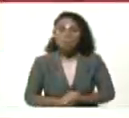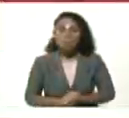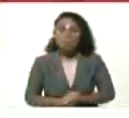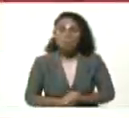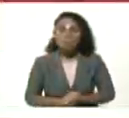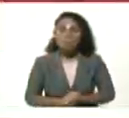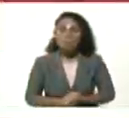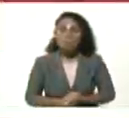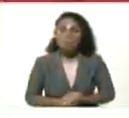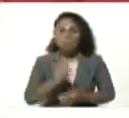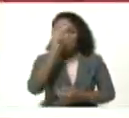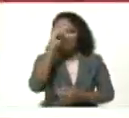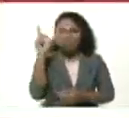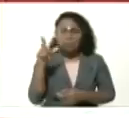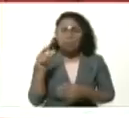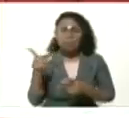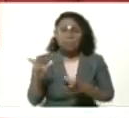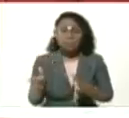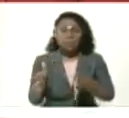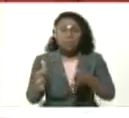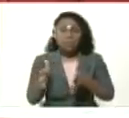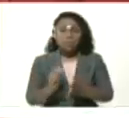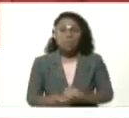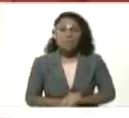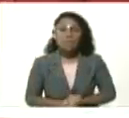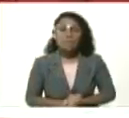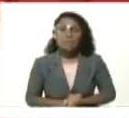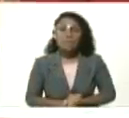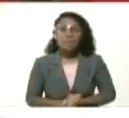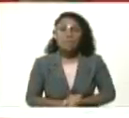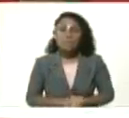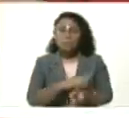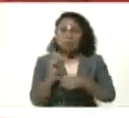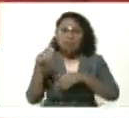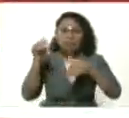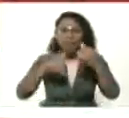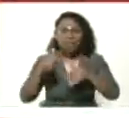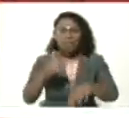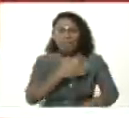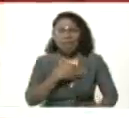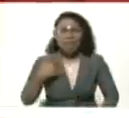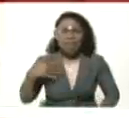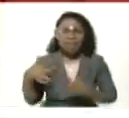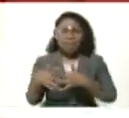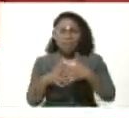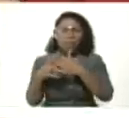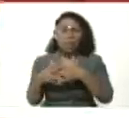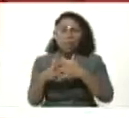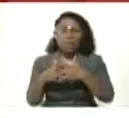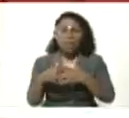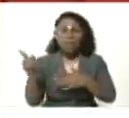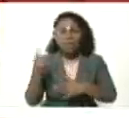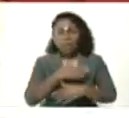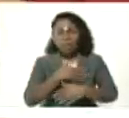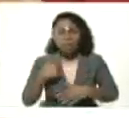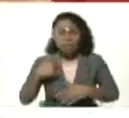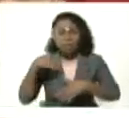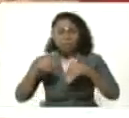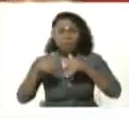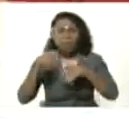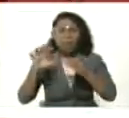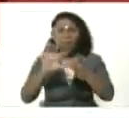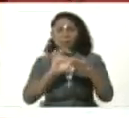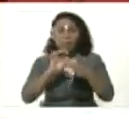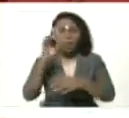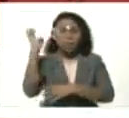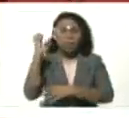Sí, sin el PSUV, a ver si ganan. Esas son las elecciones que quieren Estados Unidos, estas son las elecciones que quieren ellos, la Unión Europea, que el PSUV